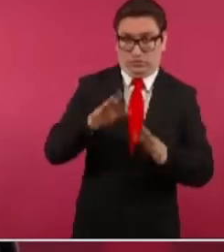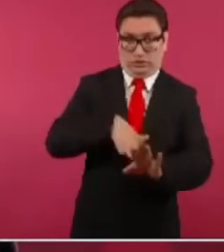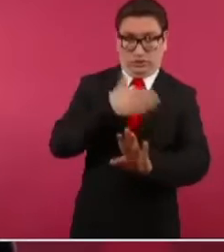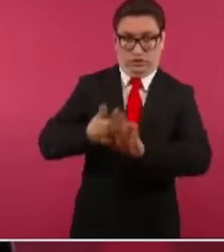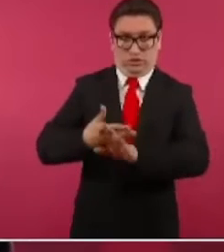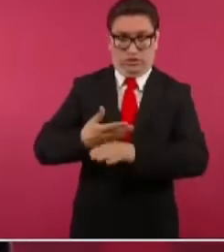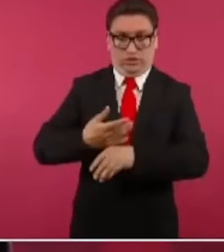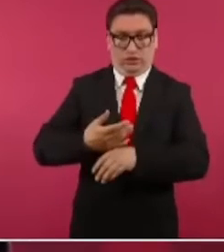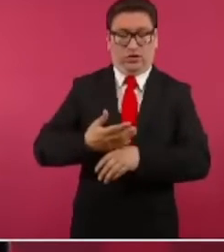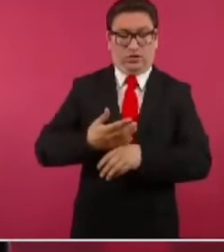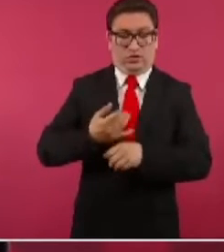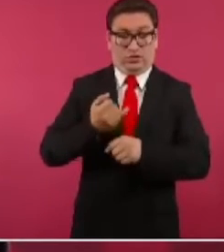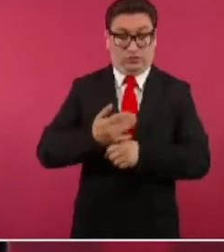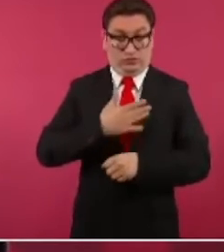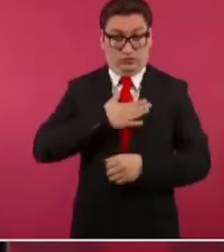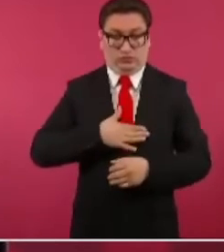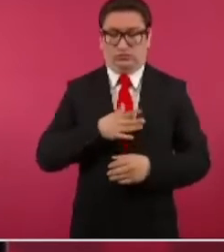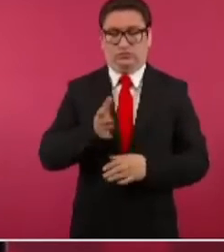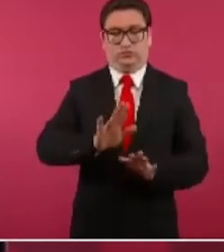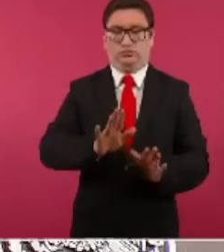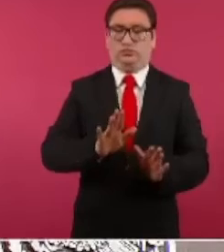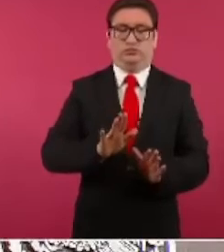injusticia.